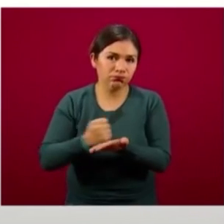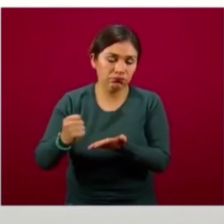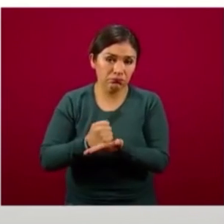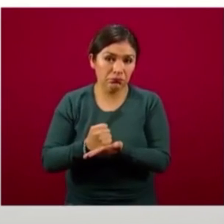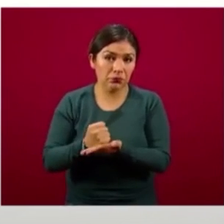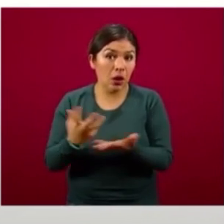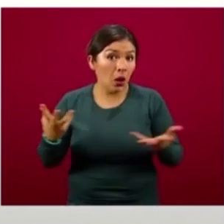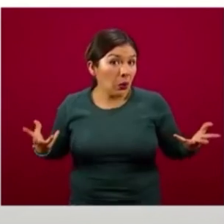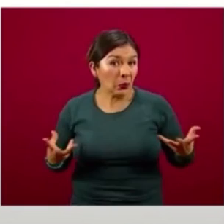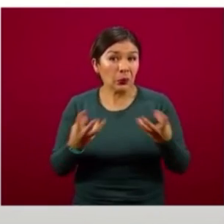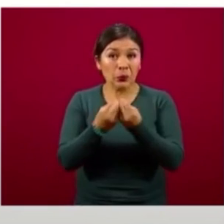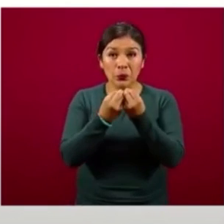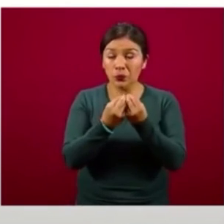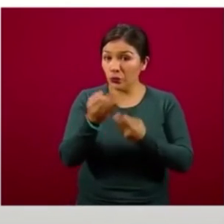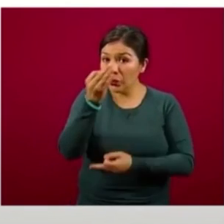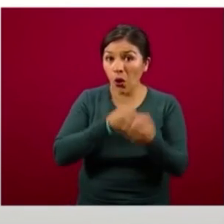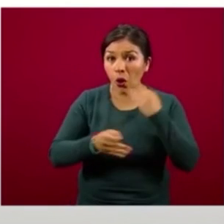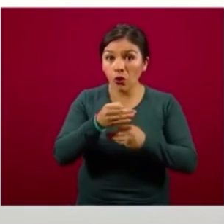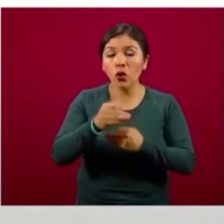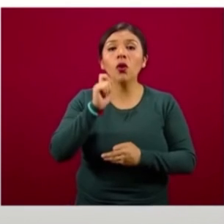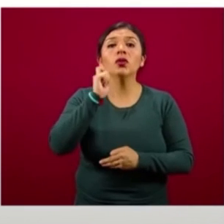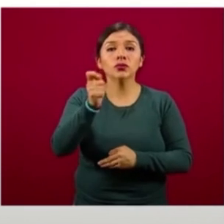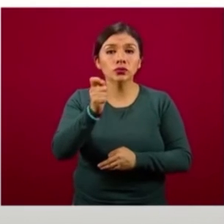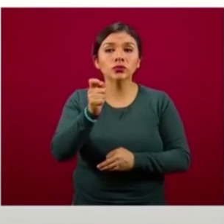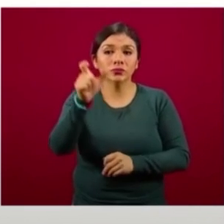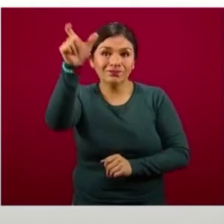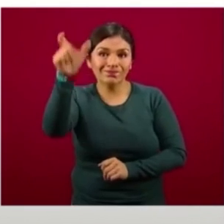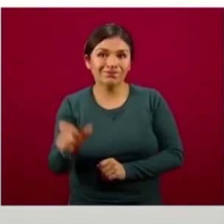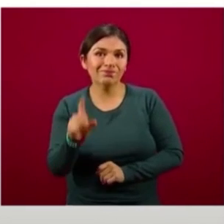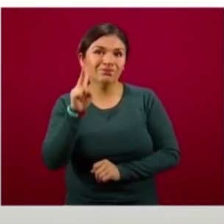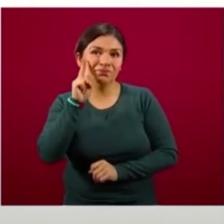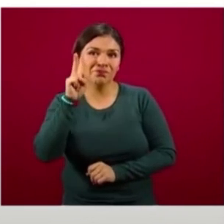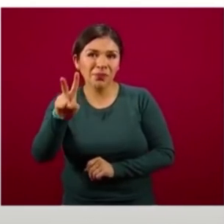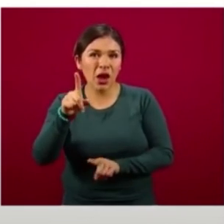Sumados nos dan la